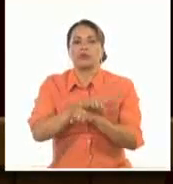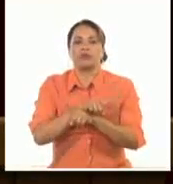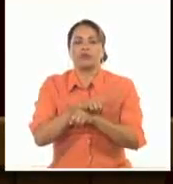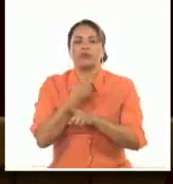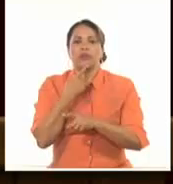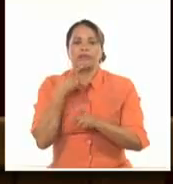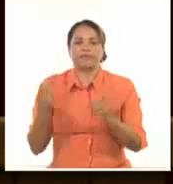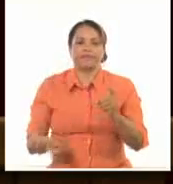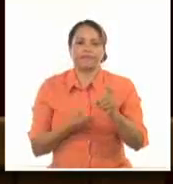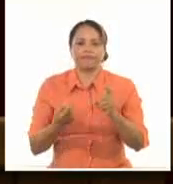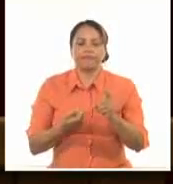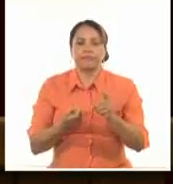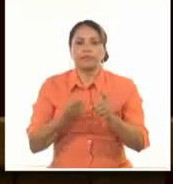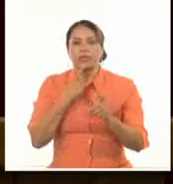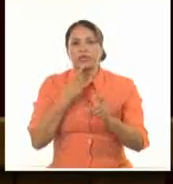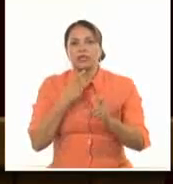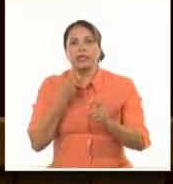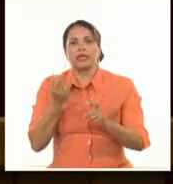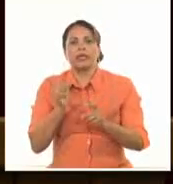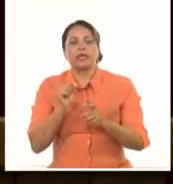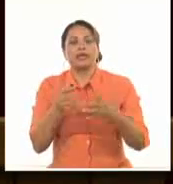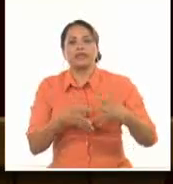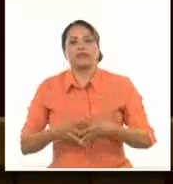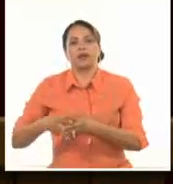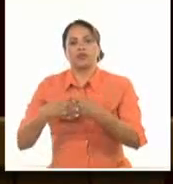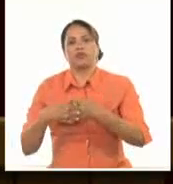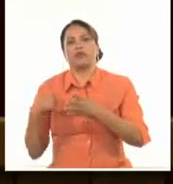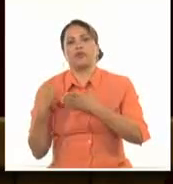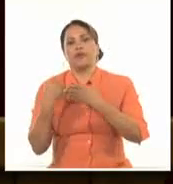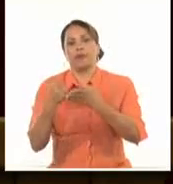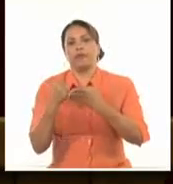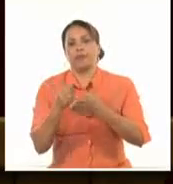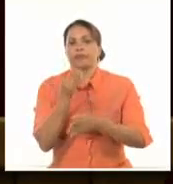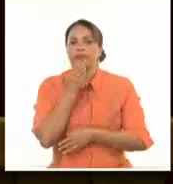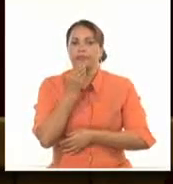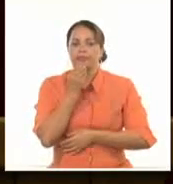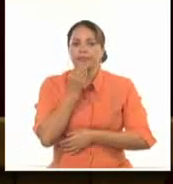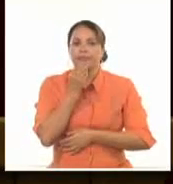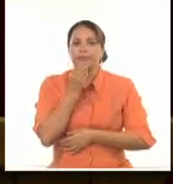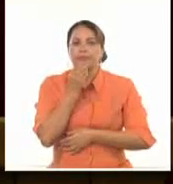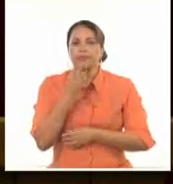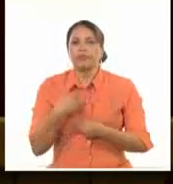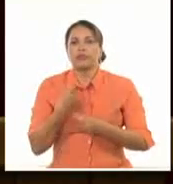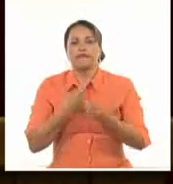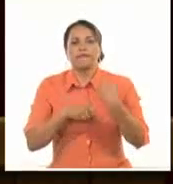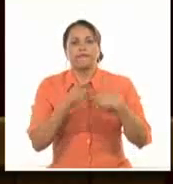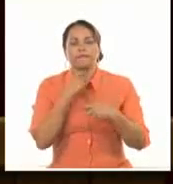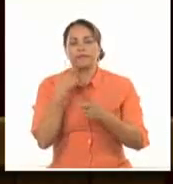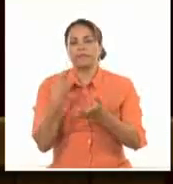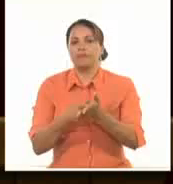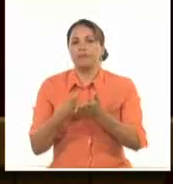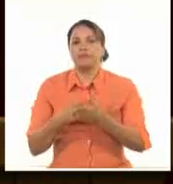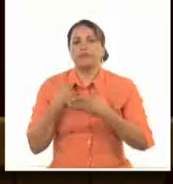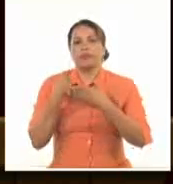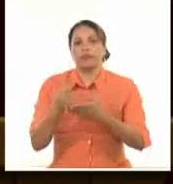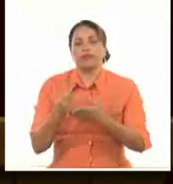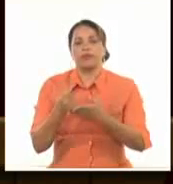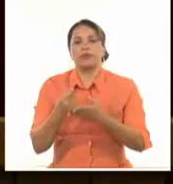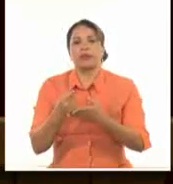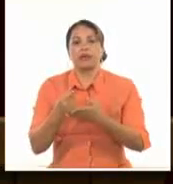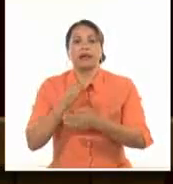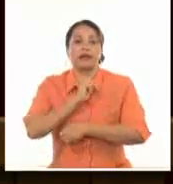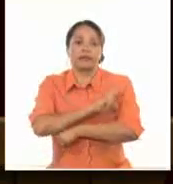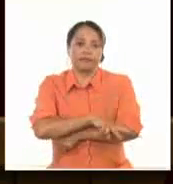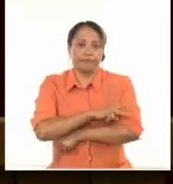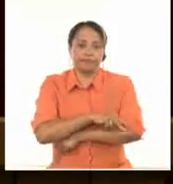cínicamente respaldada por el gobierno norteamericano cada vez que veta la voluntad mayoritaria de los pueblos de poner fin al